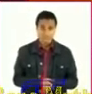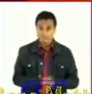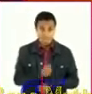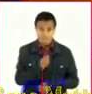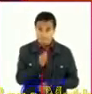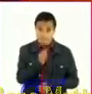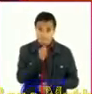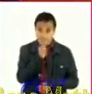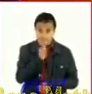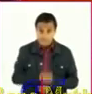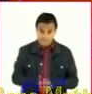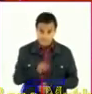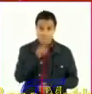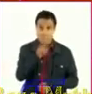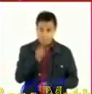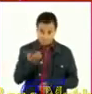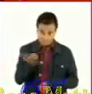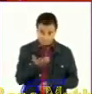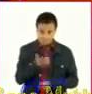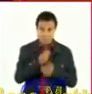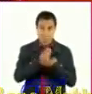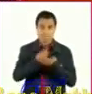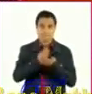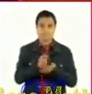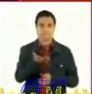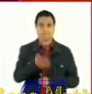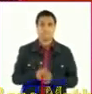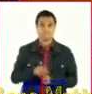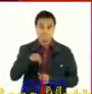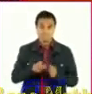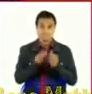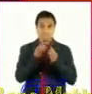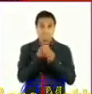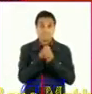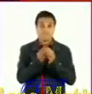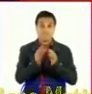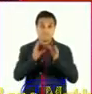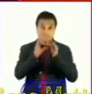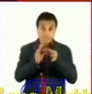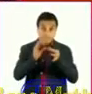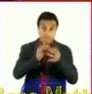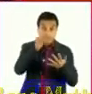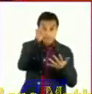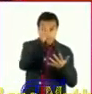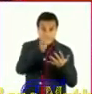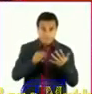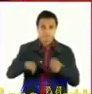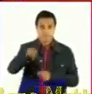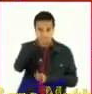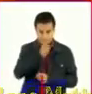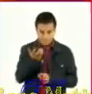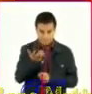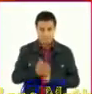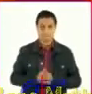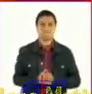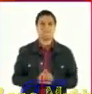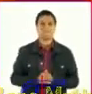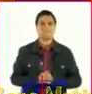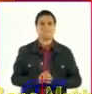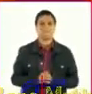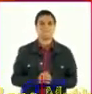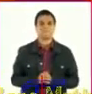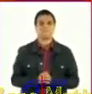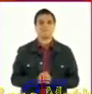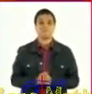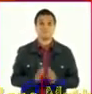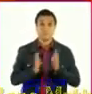hecho, anímense. Les invitamos a aplicar todo lo que vimos en esta sesión y verán que les quedará muy bien. Y